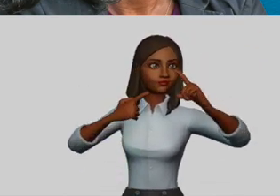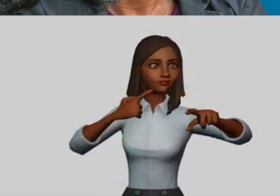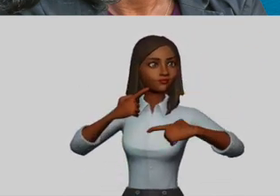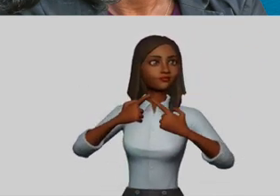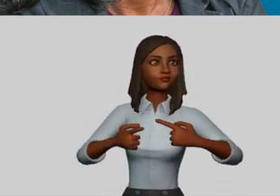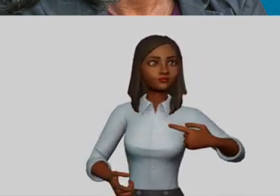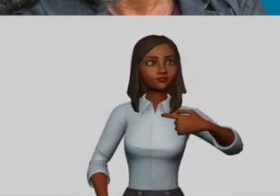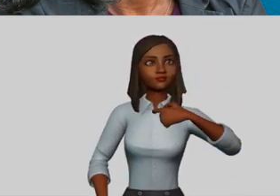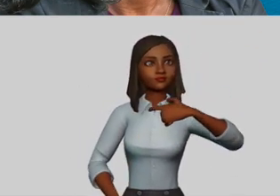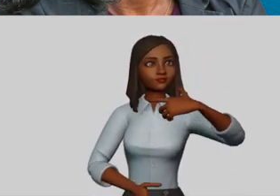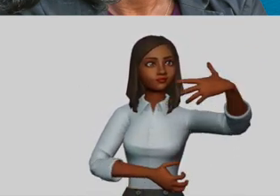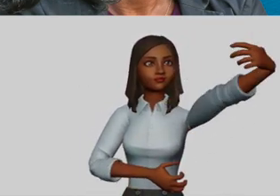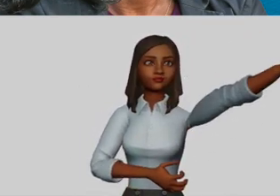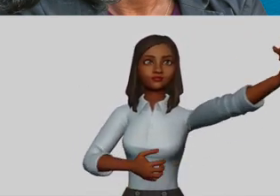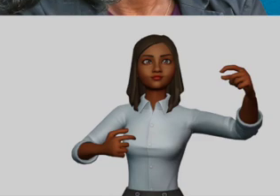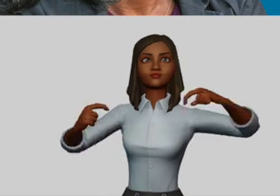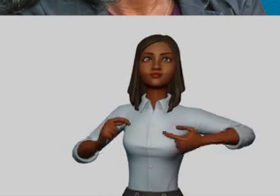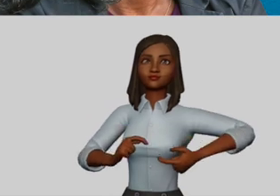nosotros tengamos